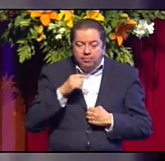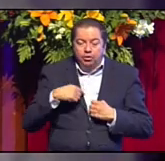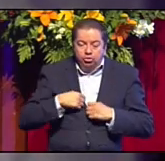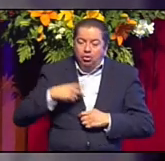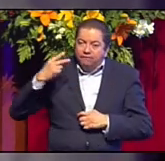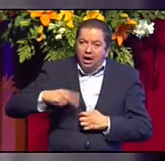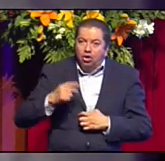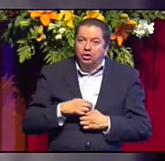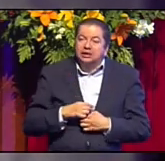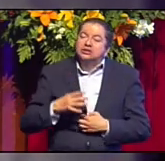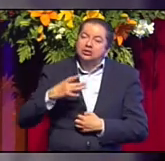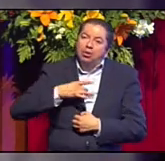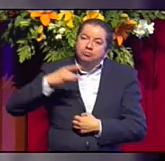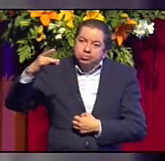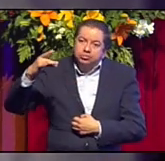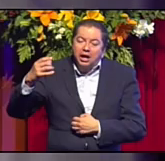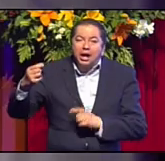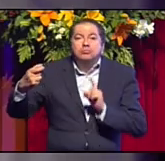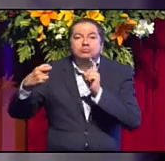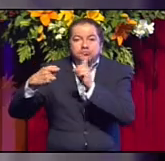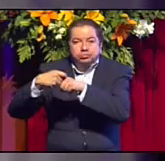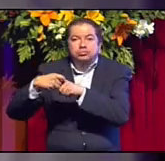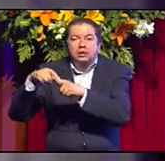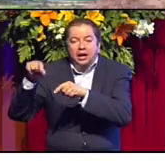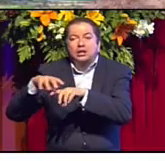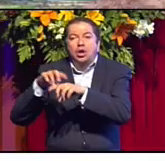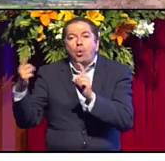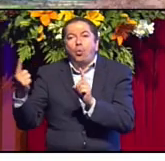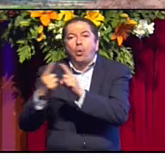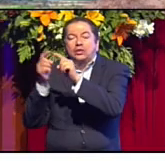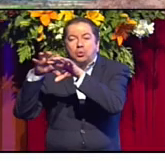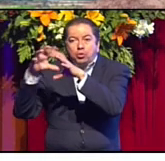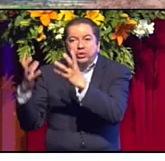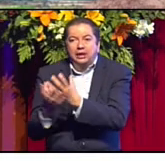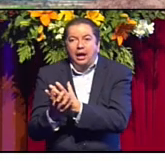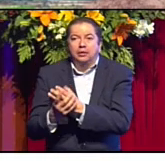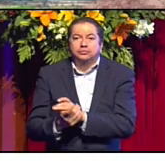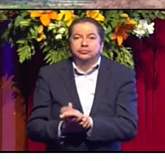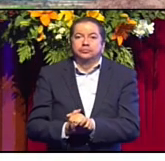valoro que ser parte de este encuentro mundial.